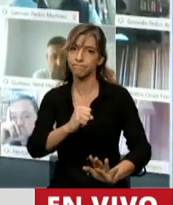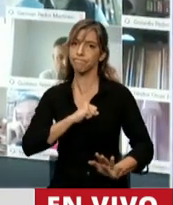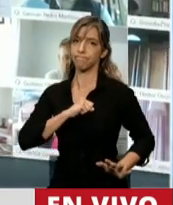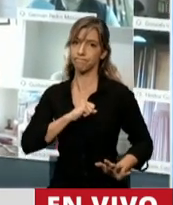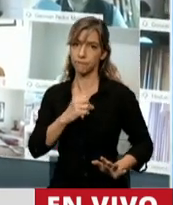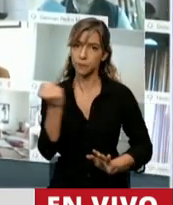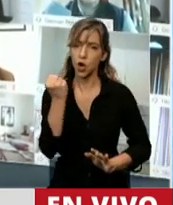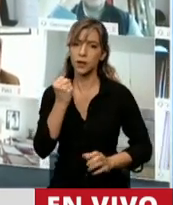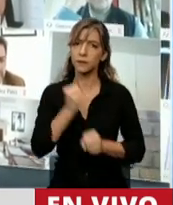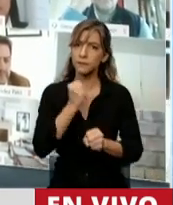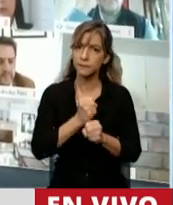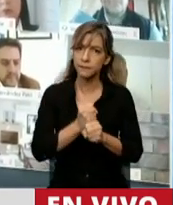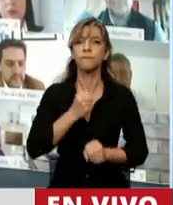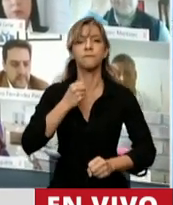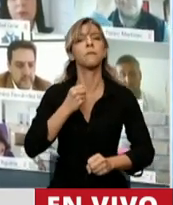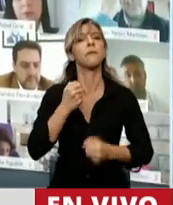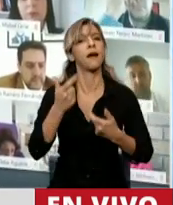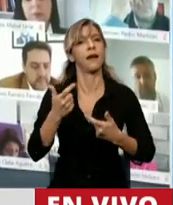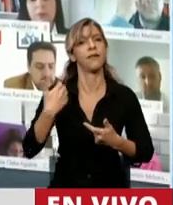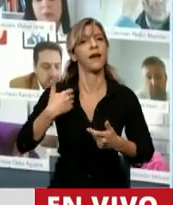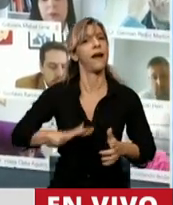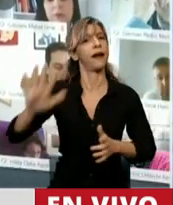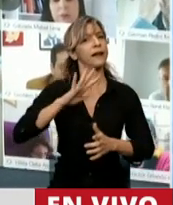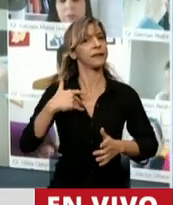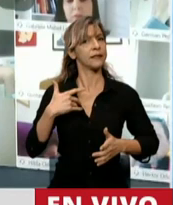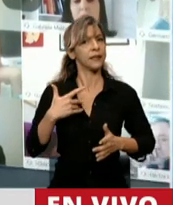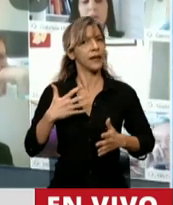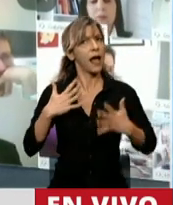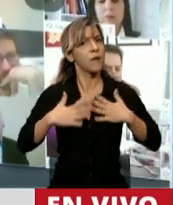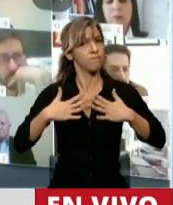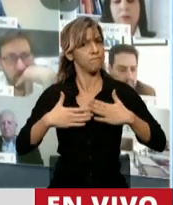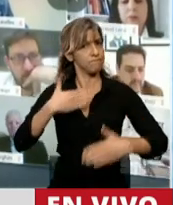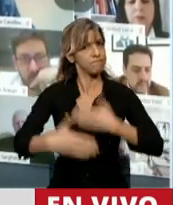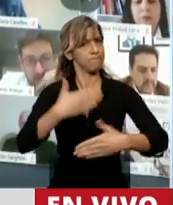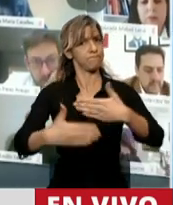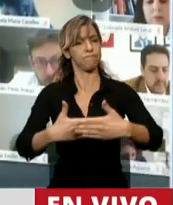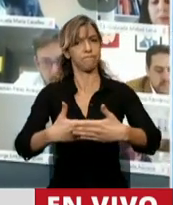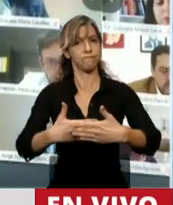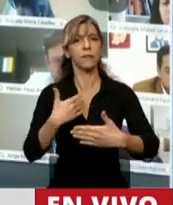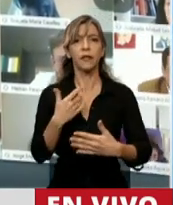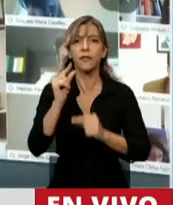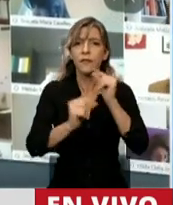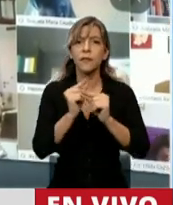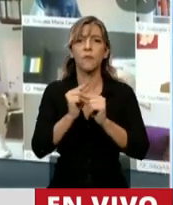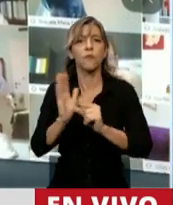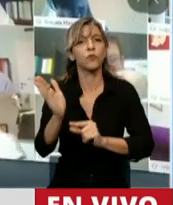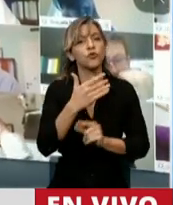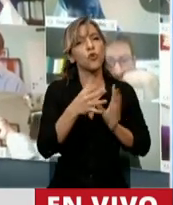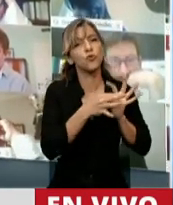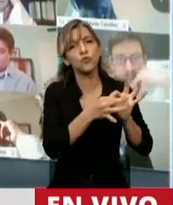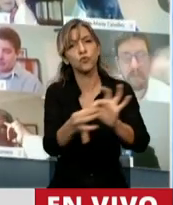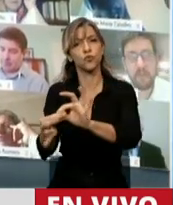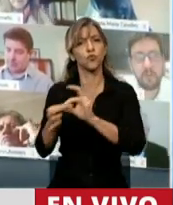única posible para que la Argentina no expulse a sus nacionales, sino que invite a forjar todos juntos la